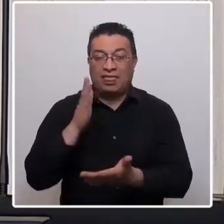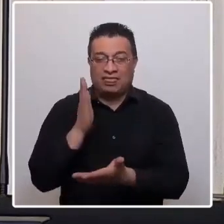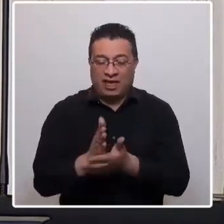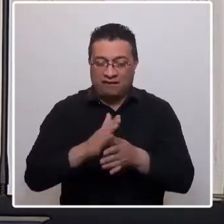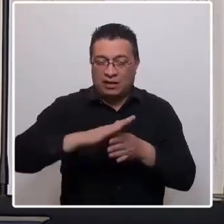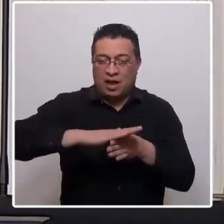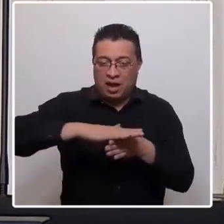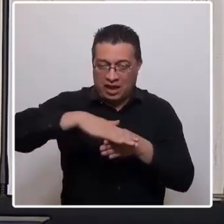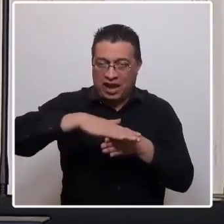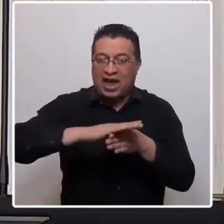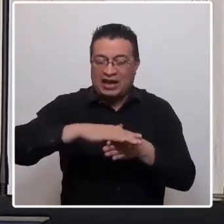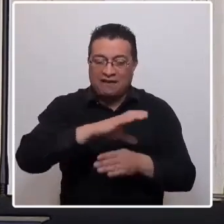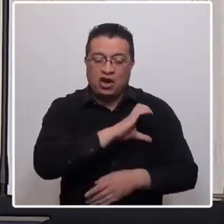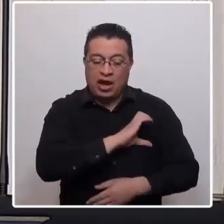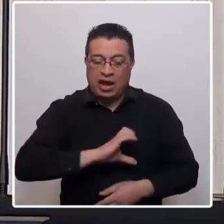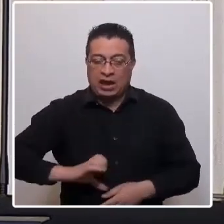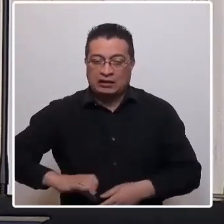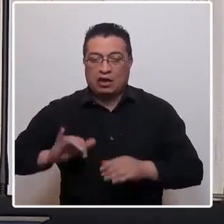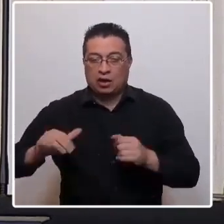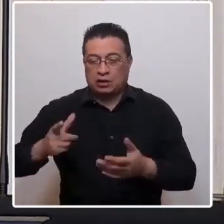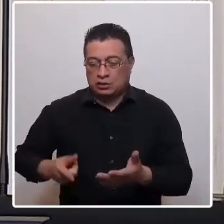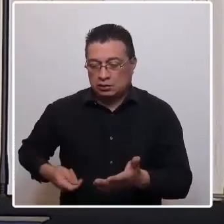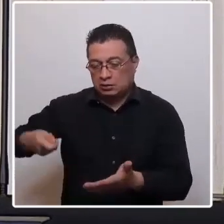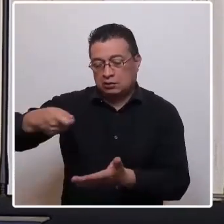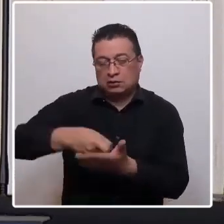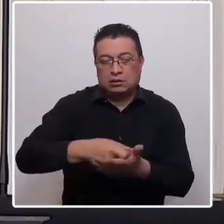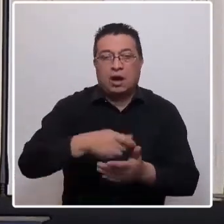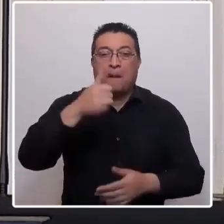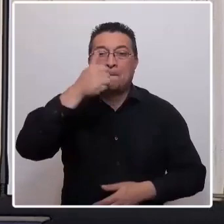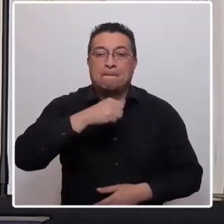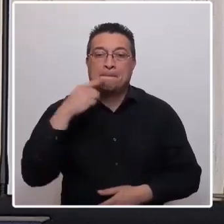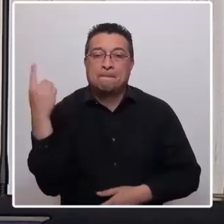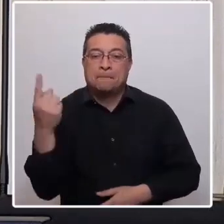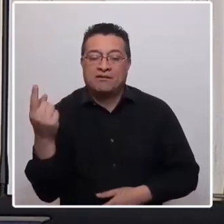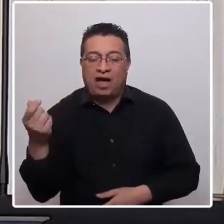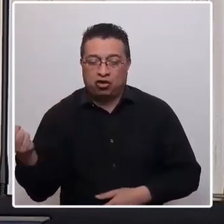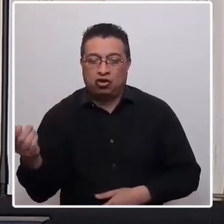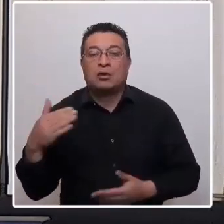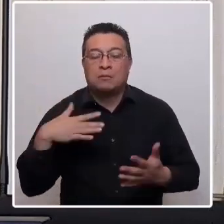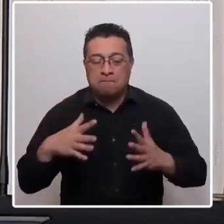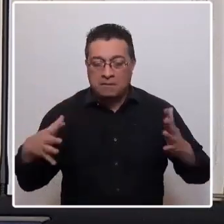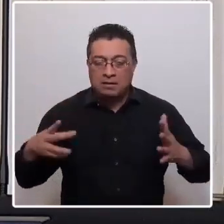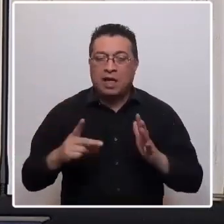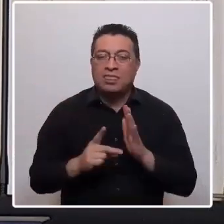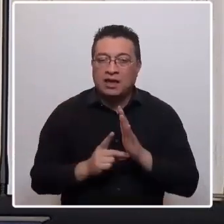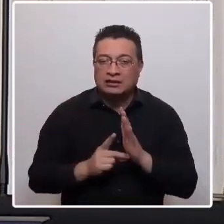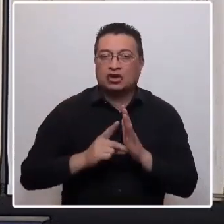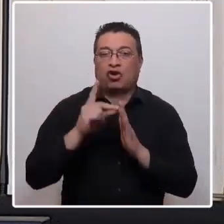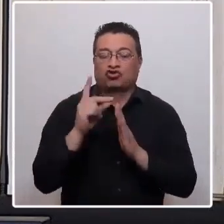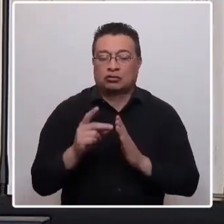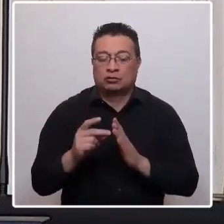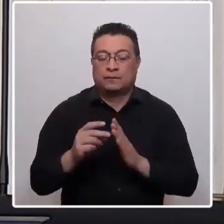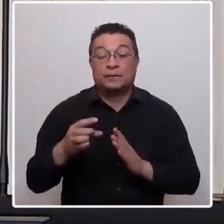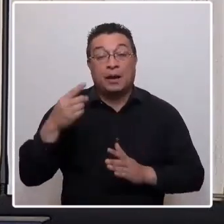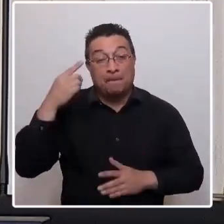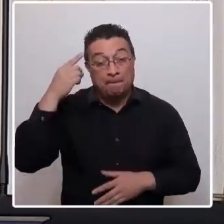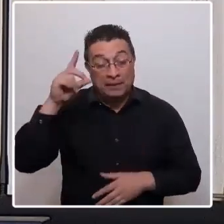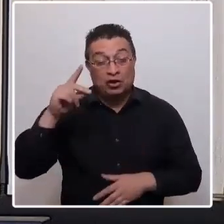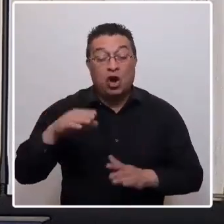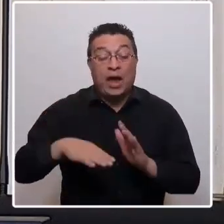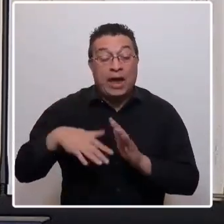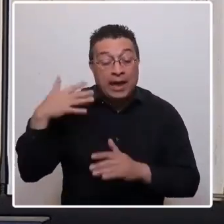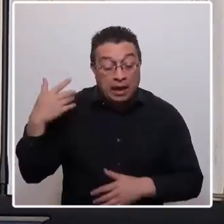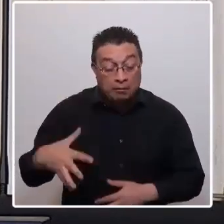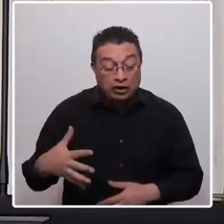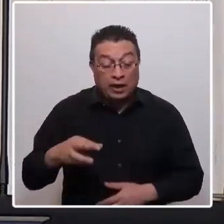equilibrio entre el Estado y la inversión de los privados para lograr mayor desarrollo. Pero lo importante es